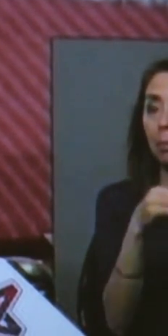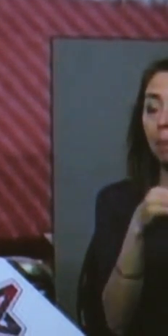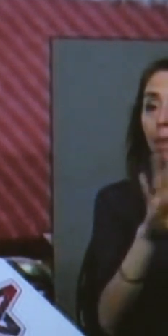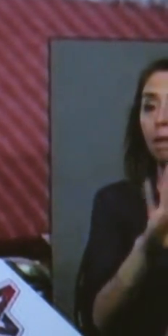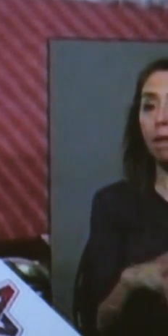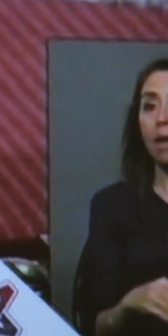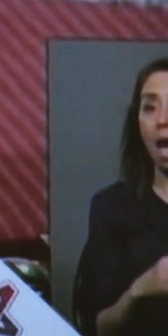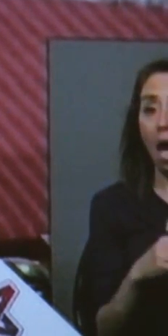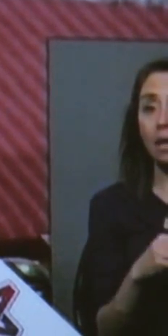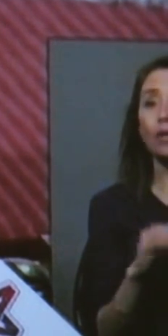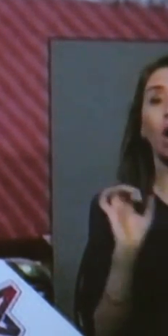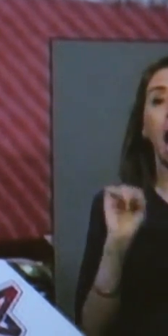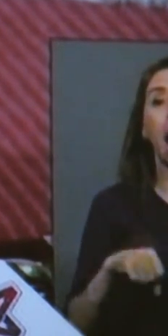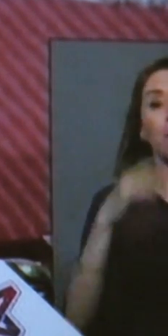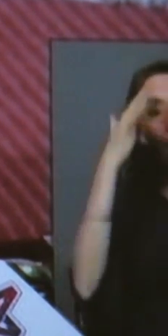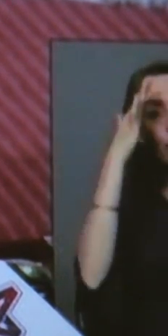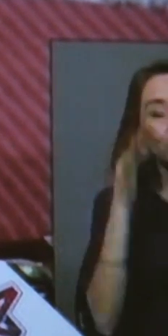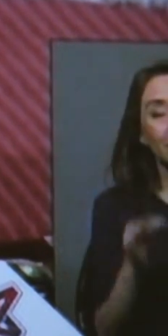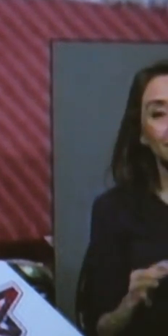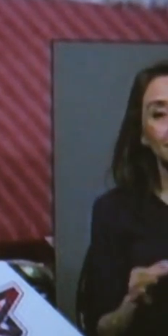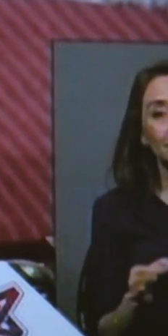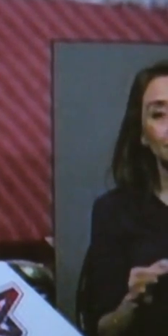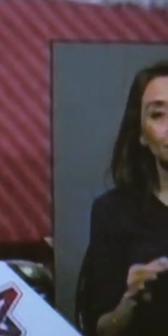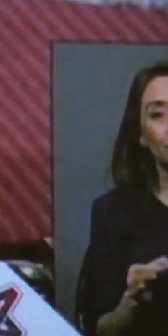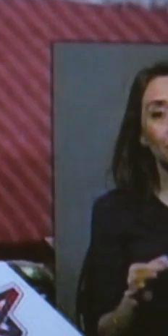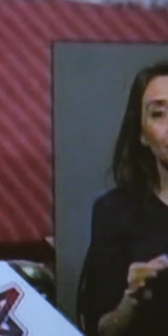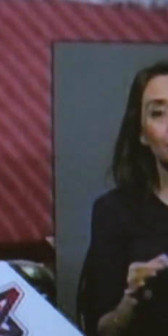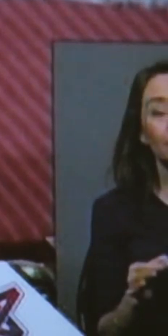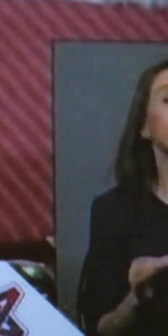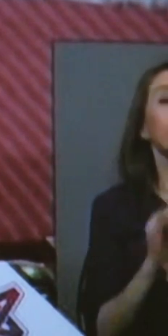agregar que apruebo las decisiones adoptadas